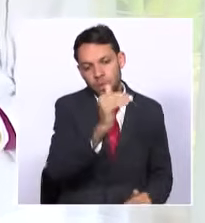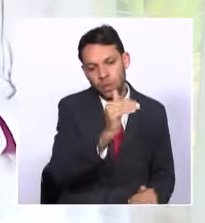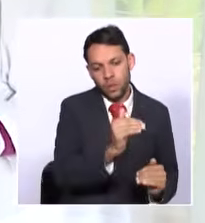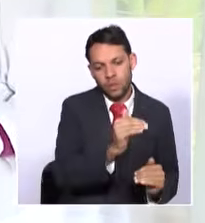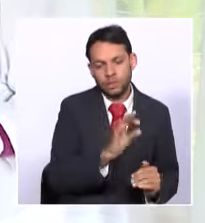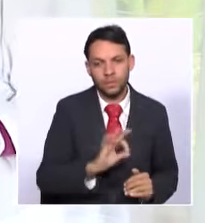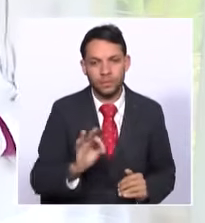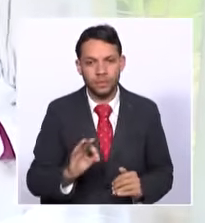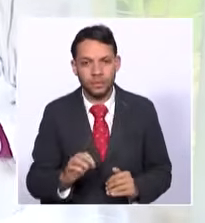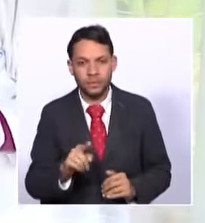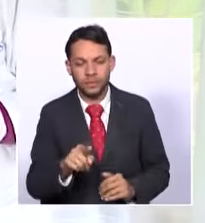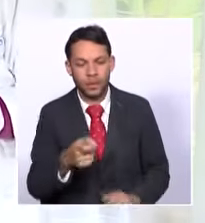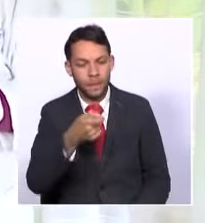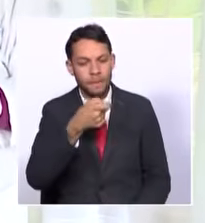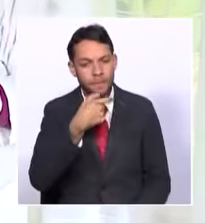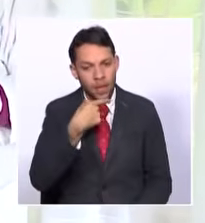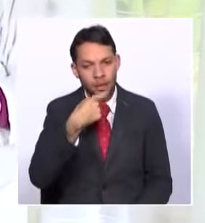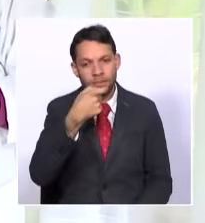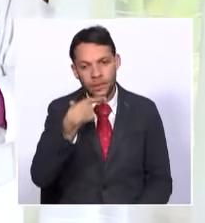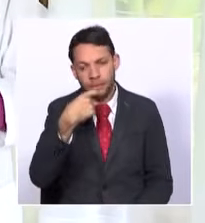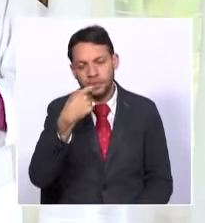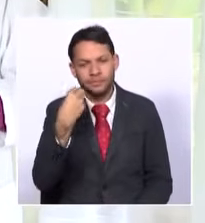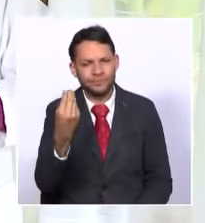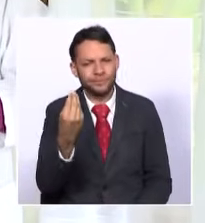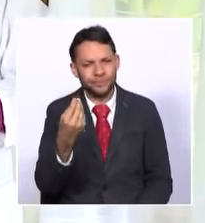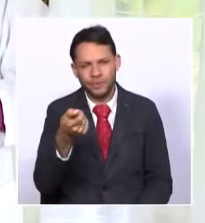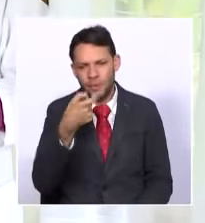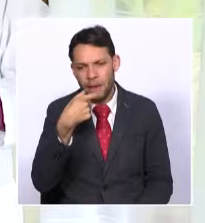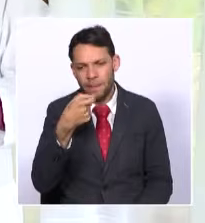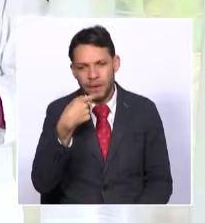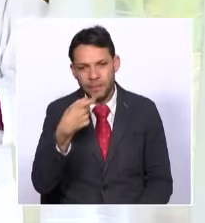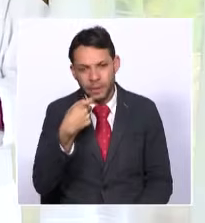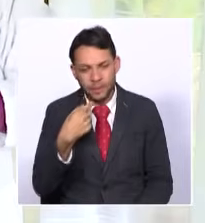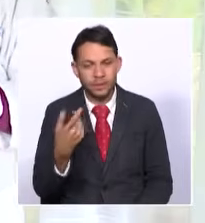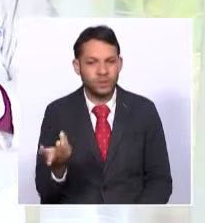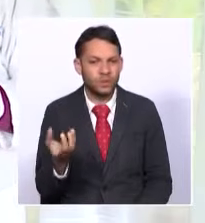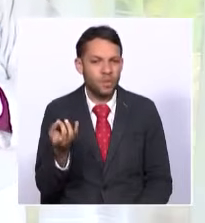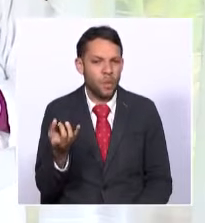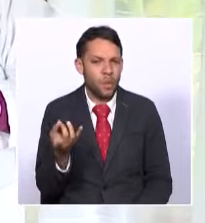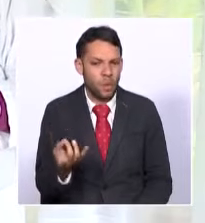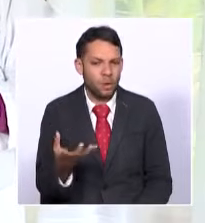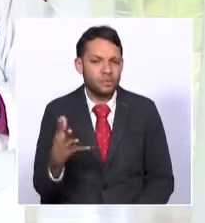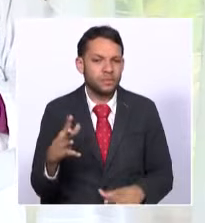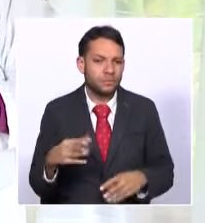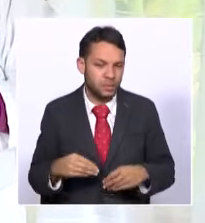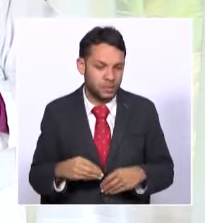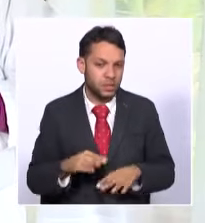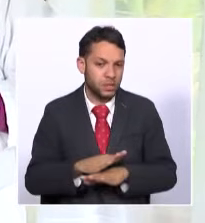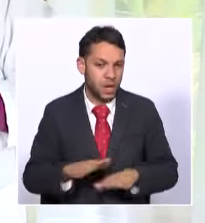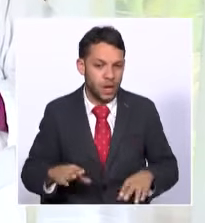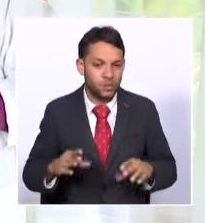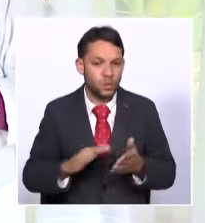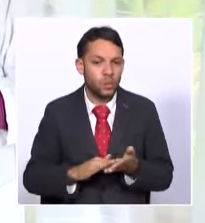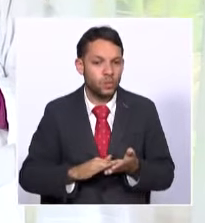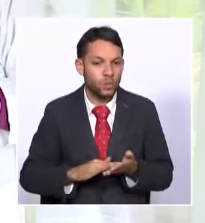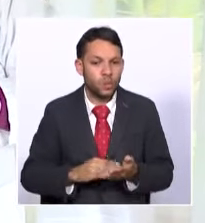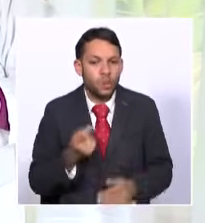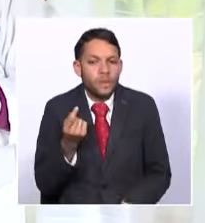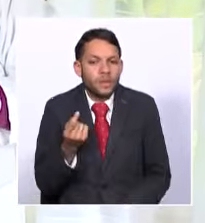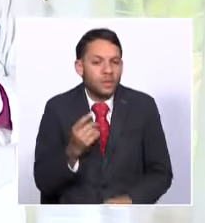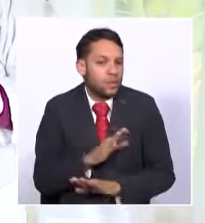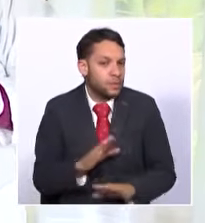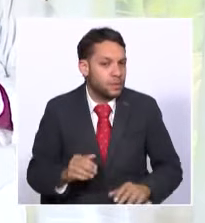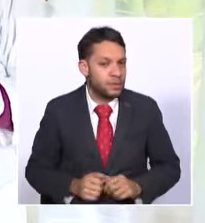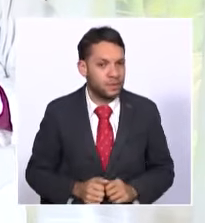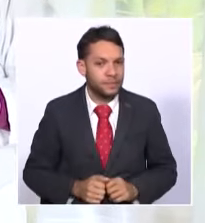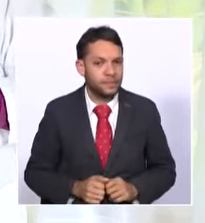ha tomado diclofenaco, ibuprofeno, metotec, de todo para el dolor. Y claro, eso le quita el dolor un ratico. Pero